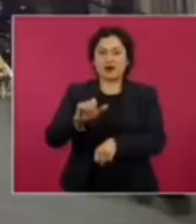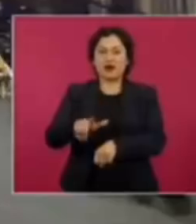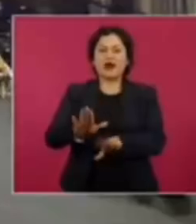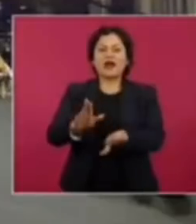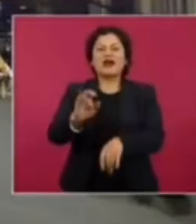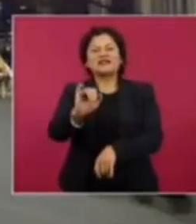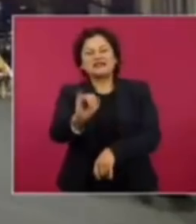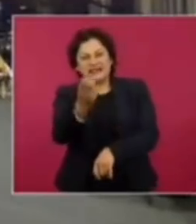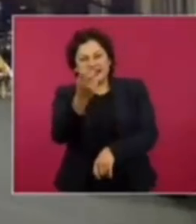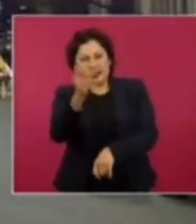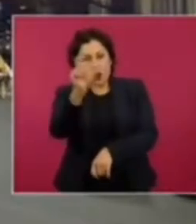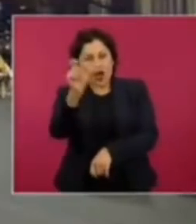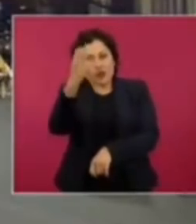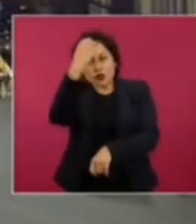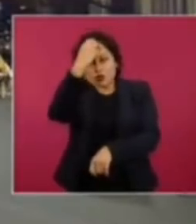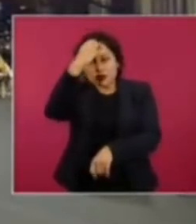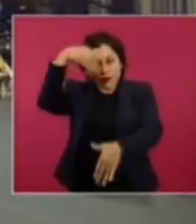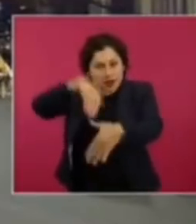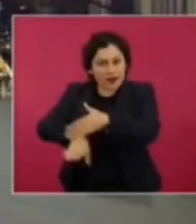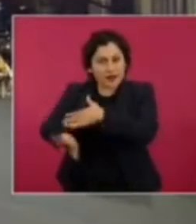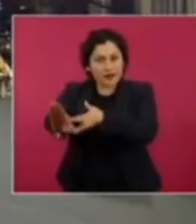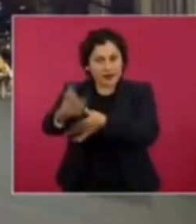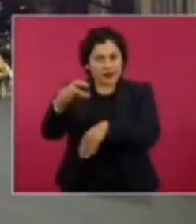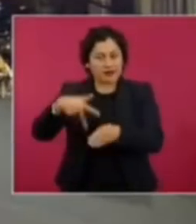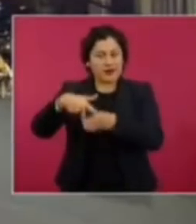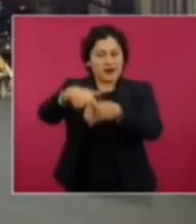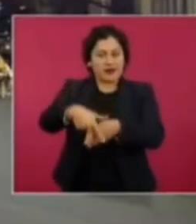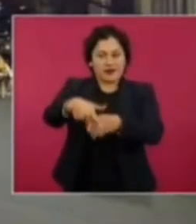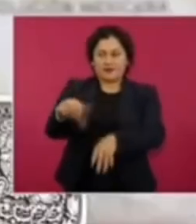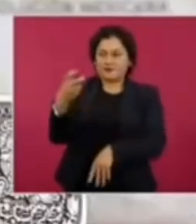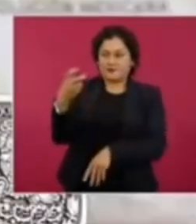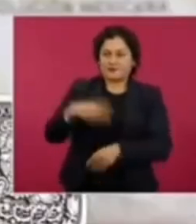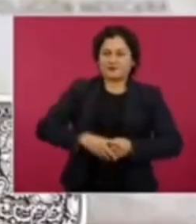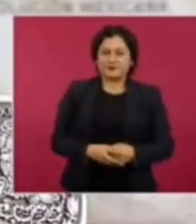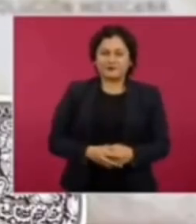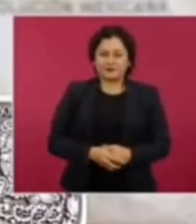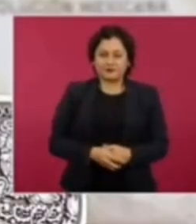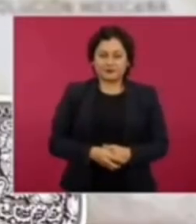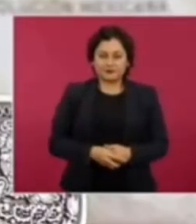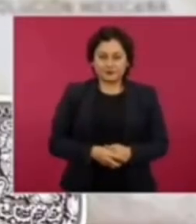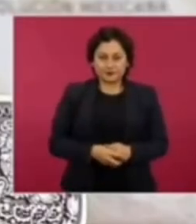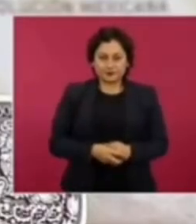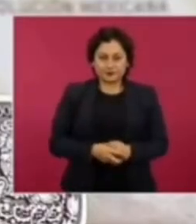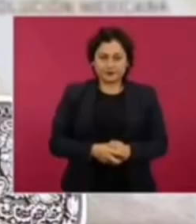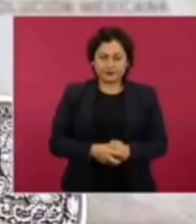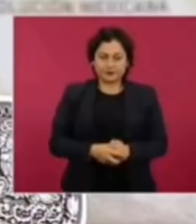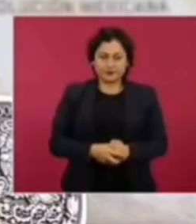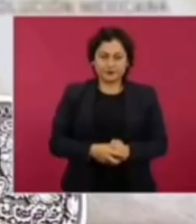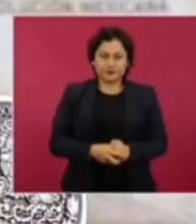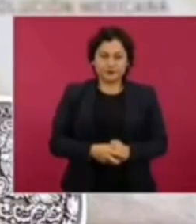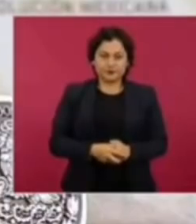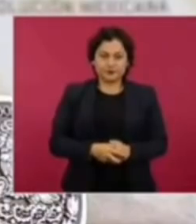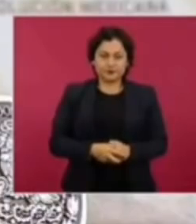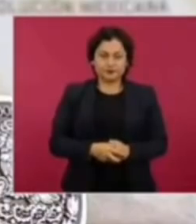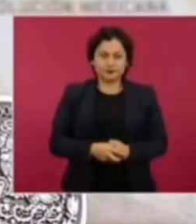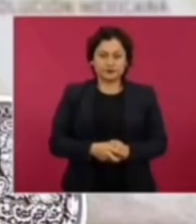¿Qué tal pregoneros? Bienvenidos a una nueva videotransmisión más. El presidente Andrés Manuel López Obrador volvió a exhibir a este conservador,